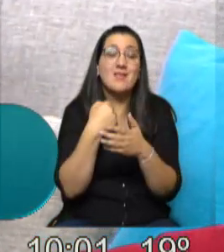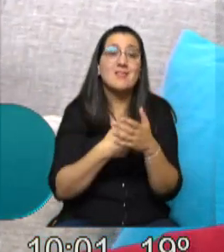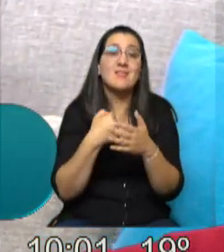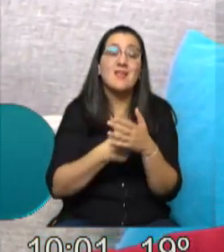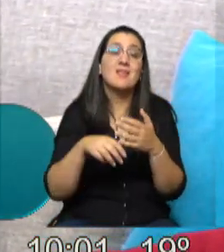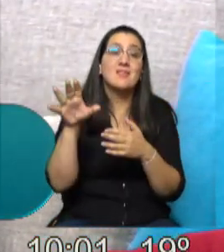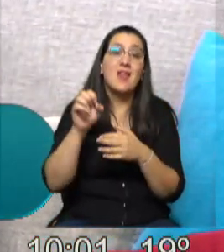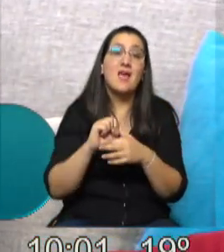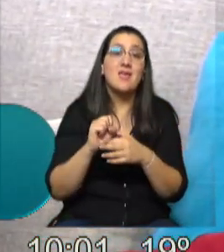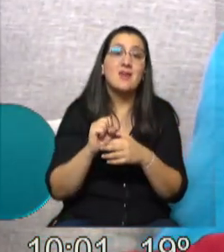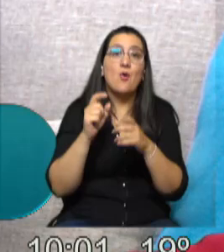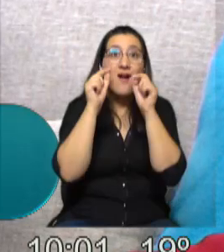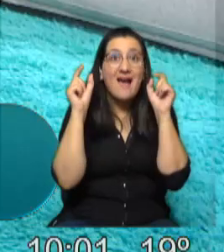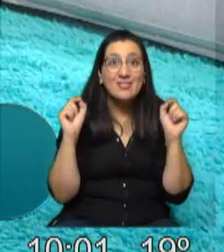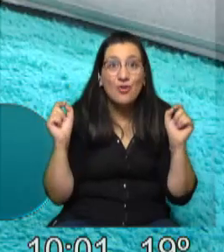¿Un gato?